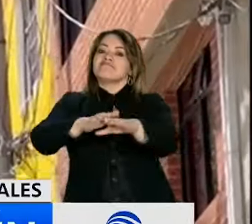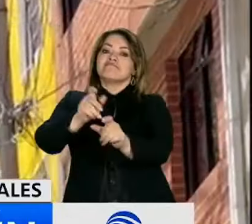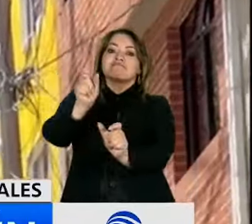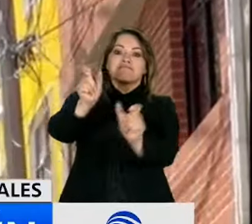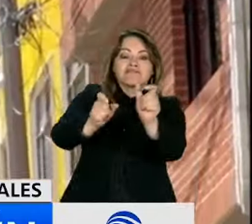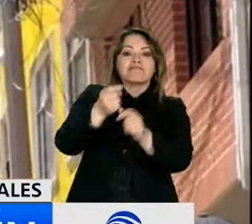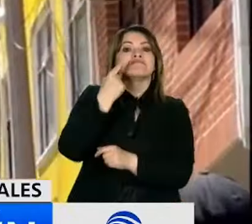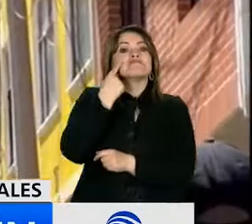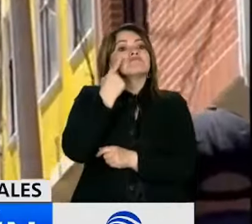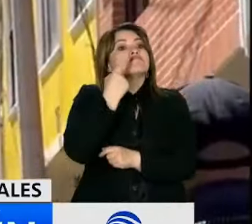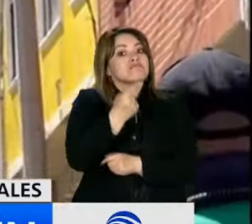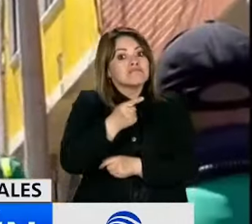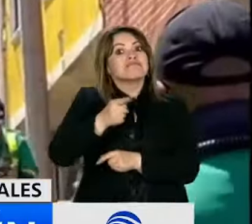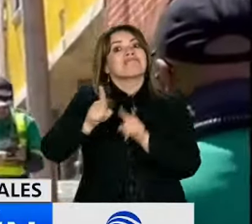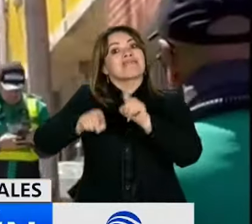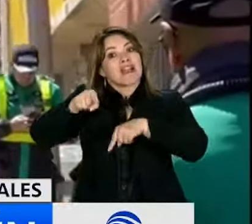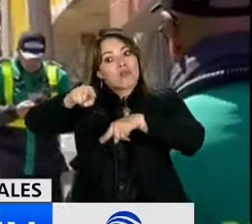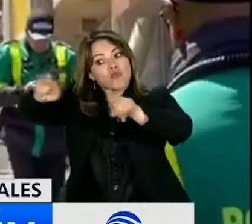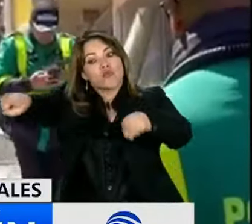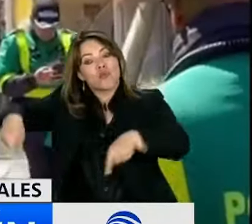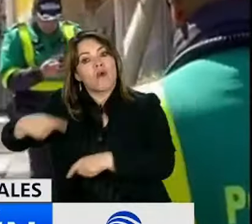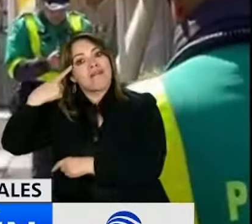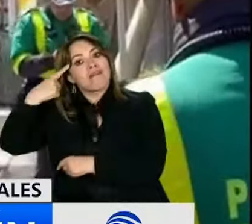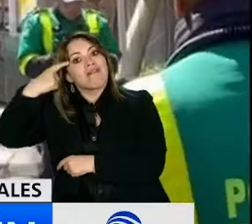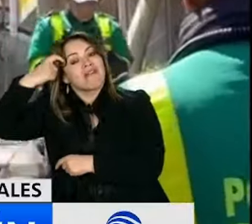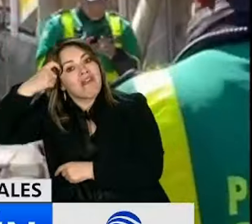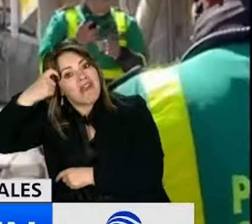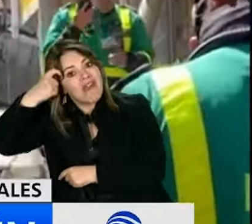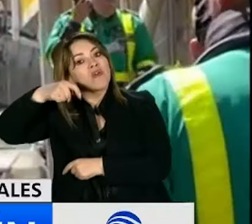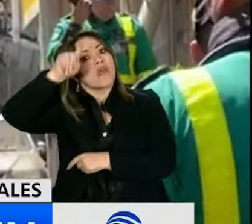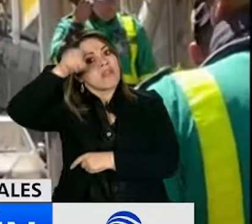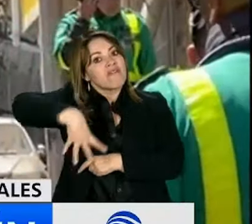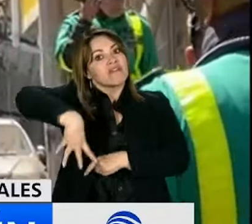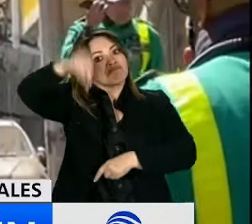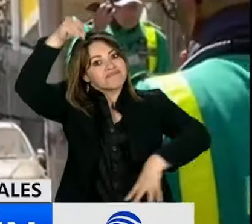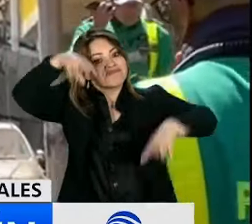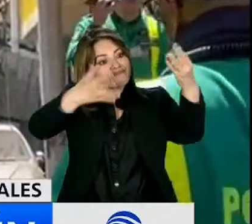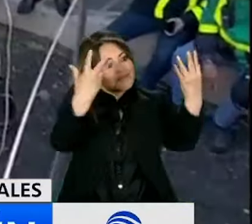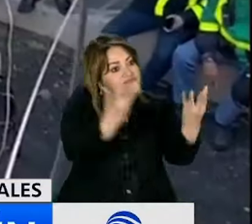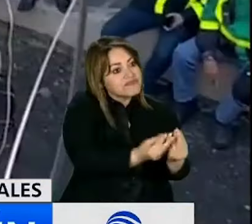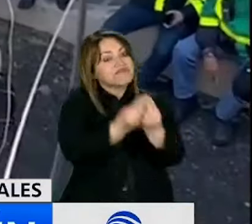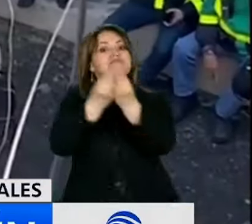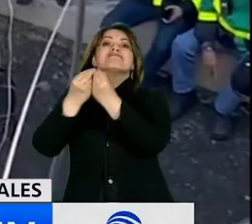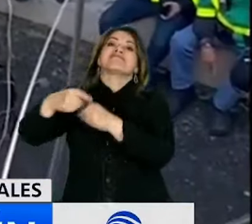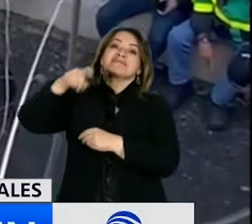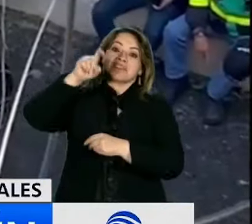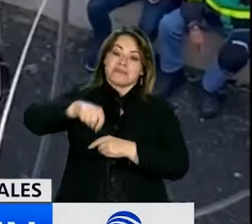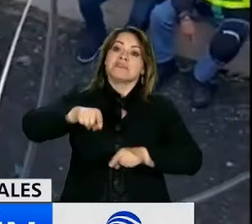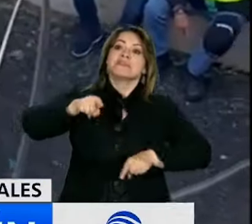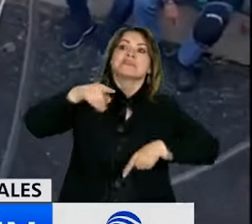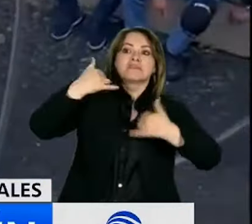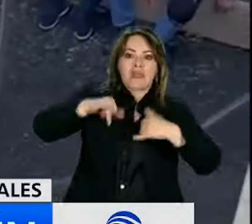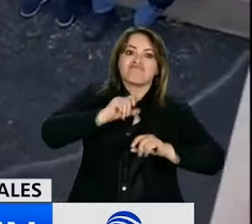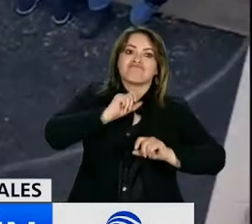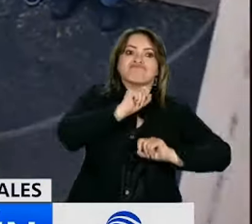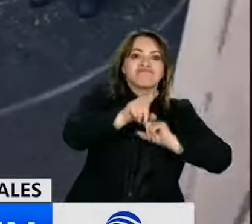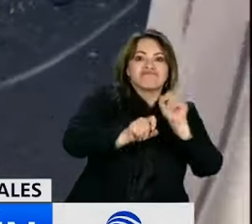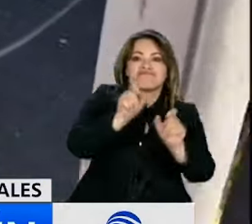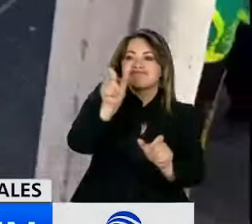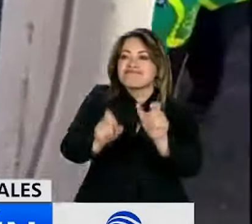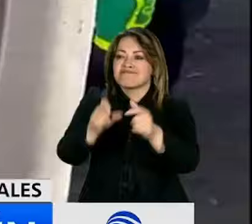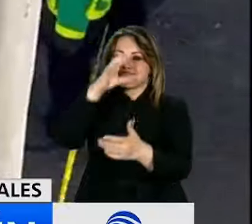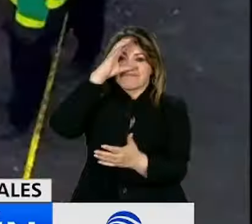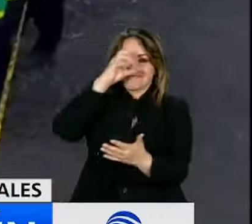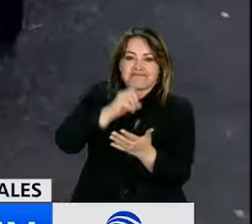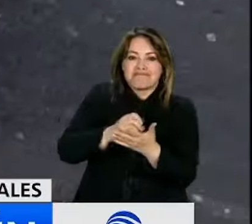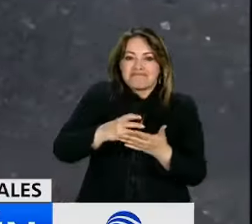habitantes de las zonas que se encuentran en riesgo a evacuar. Pues nosotros también estuvimos conversando con varios vecinos del